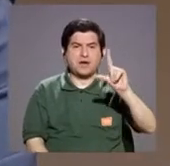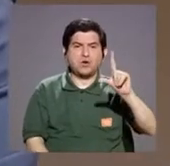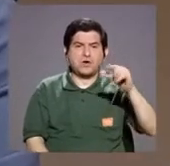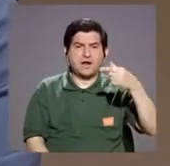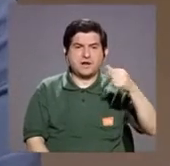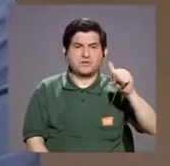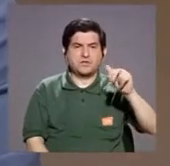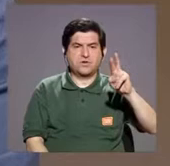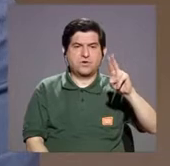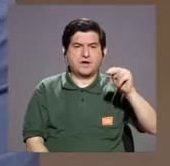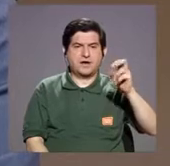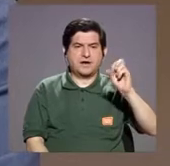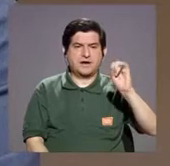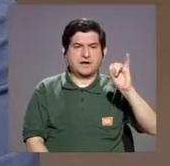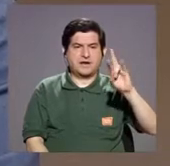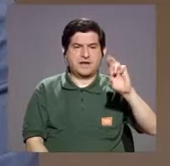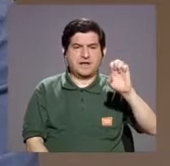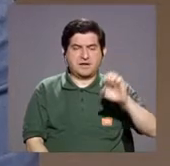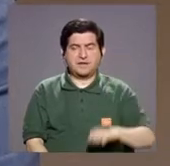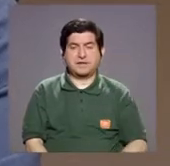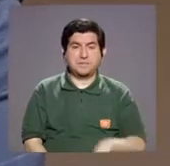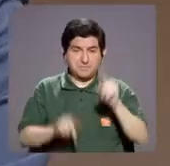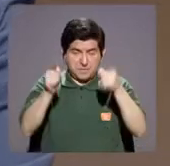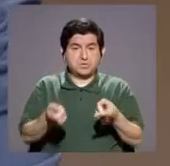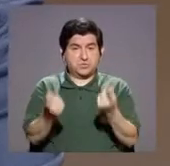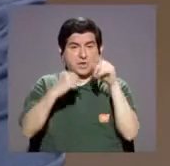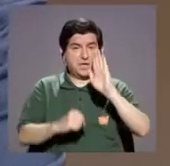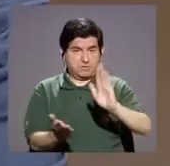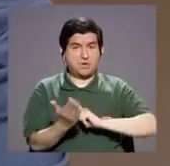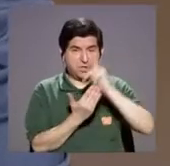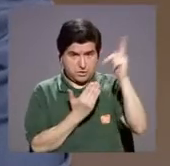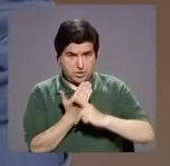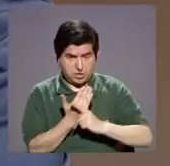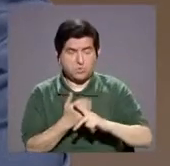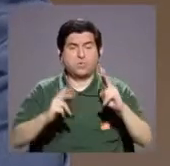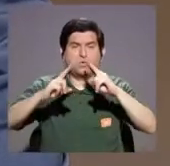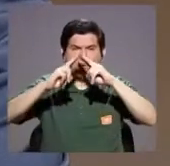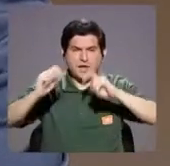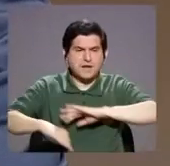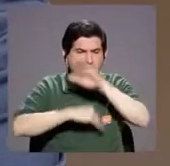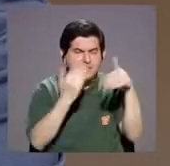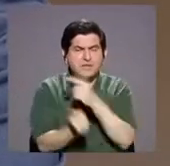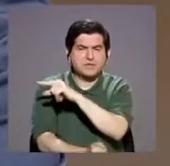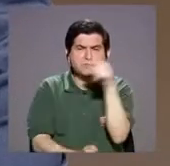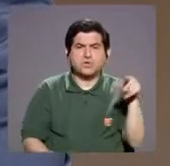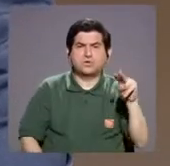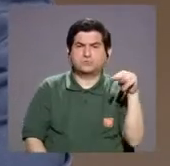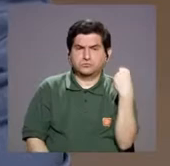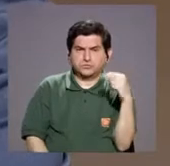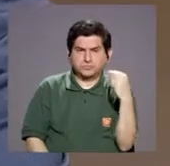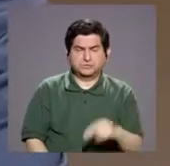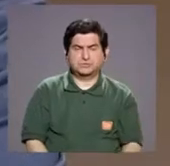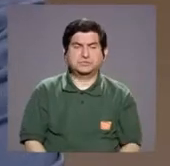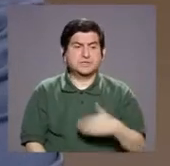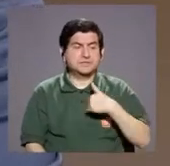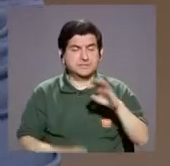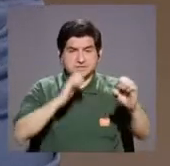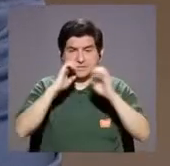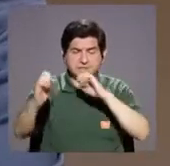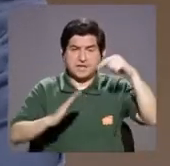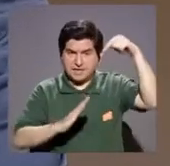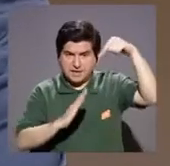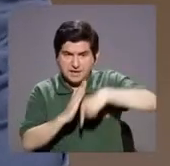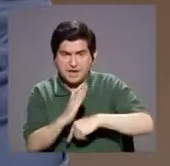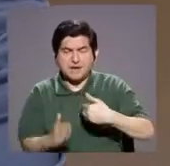presentadores donde hablamos sobre un análisis de toda la semana de las noticias tenemos entrevistas de